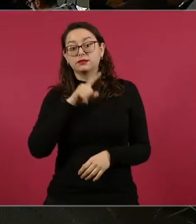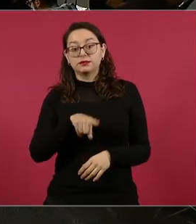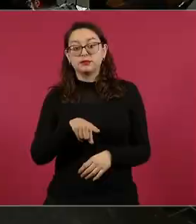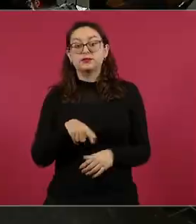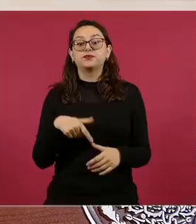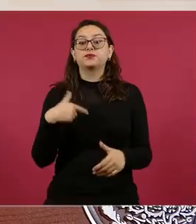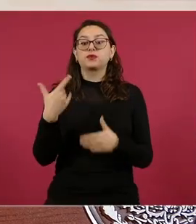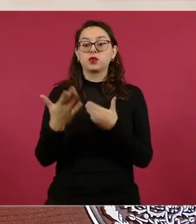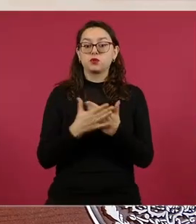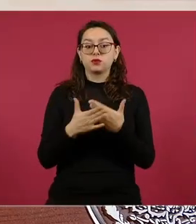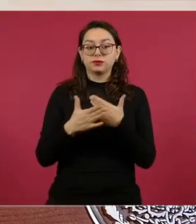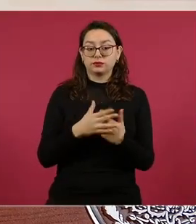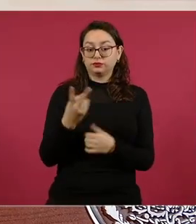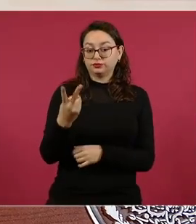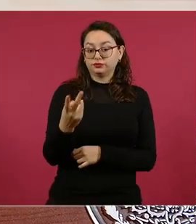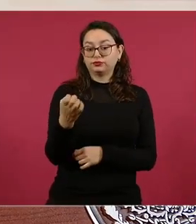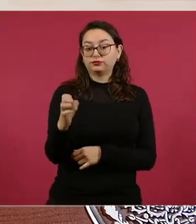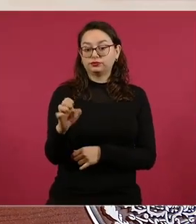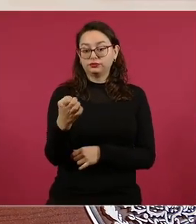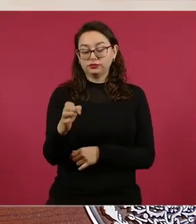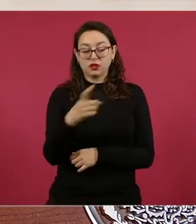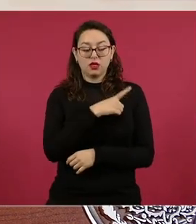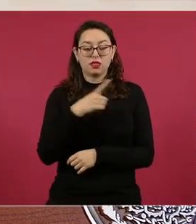de enero el libro